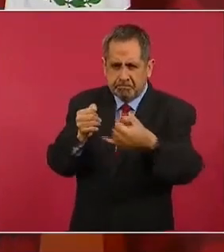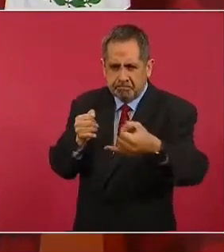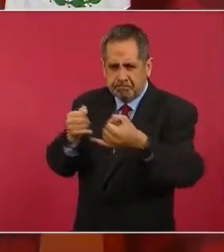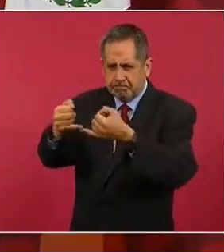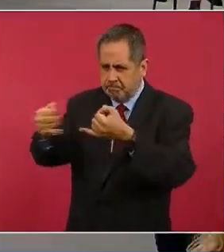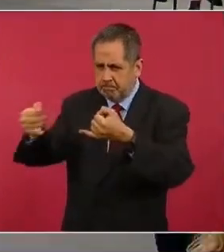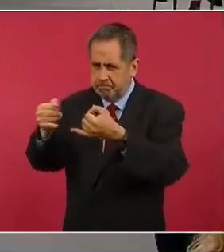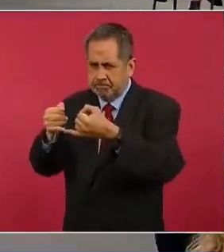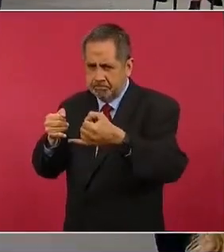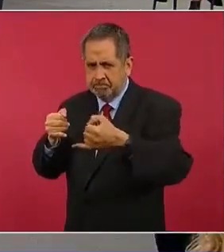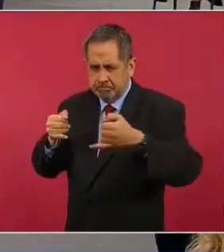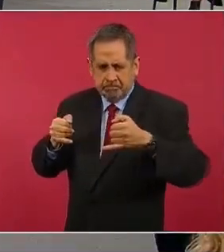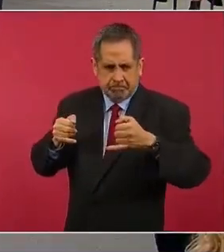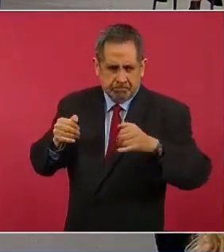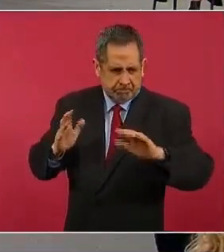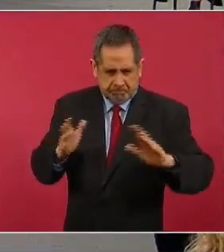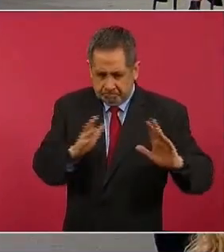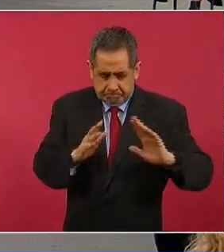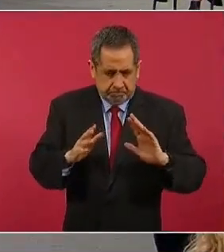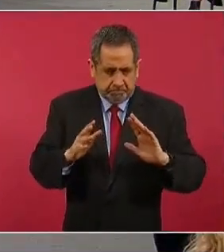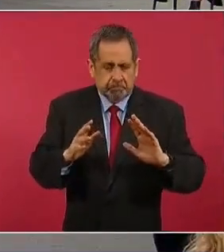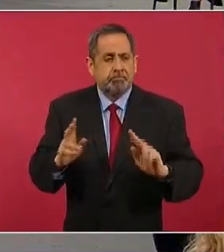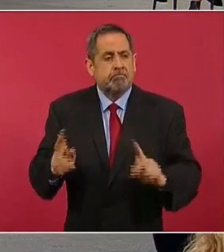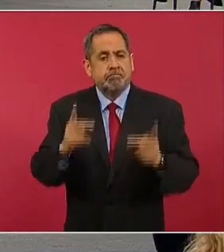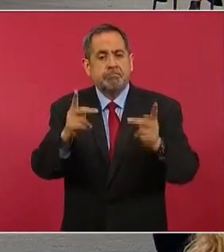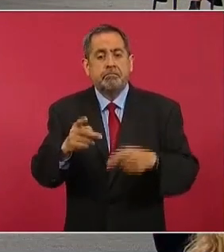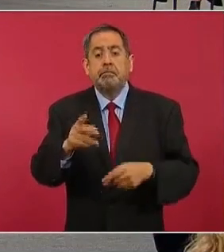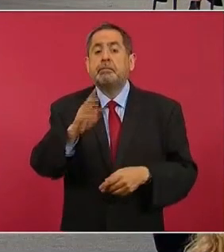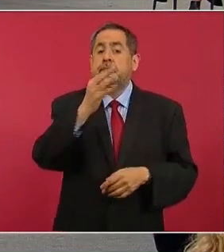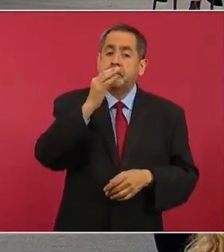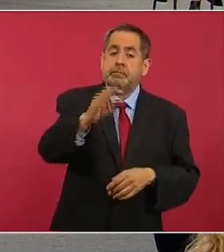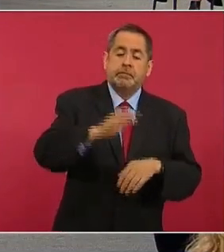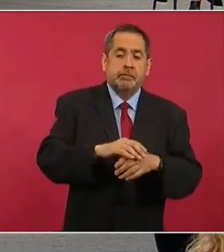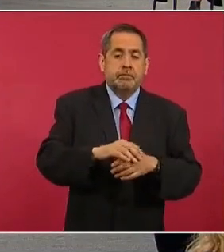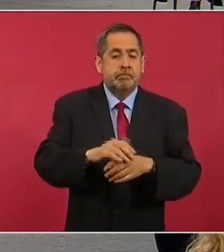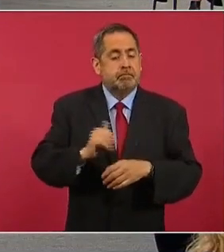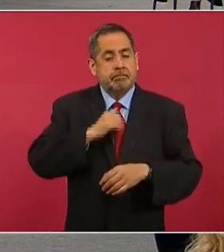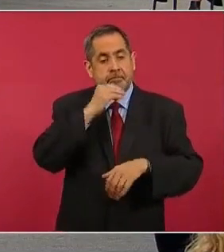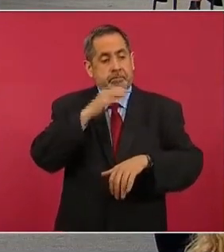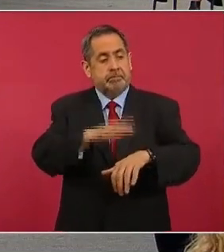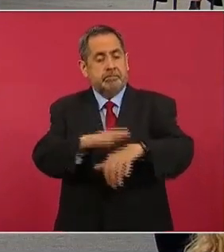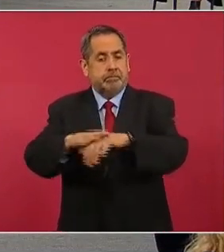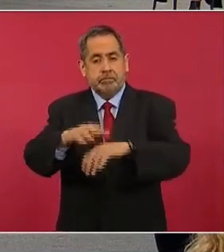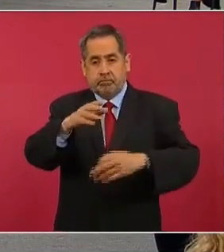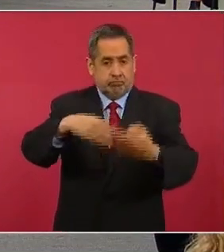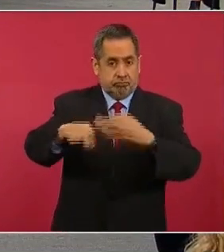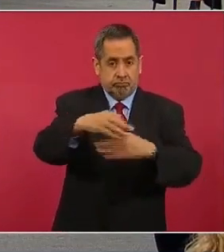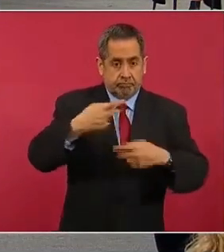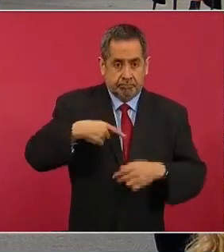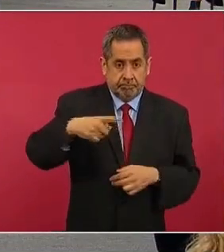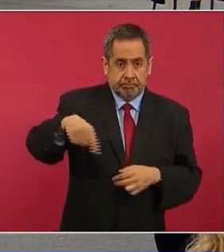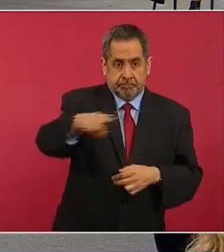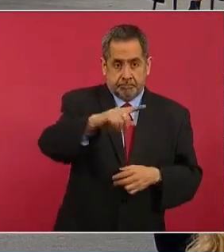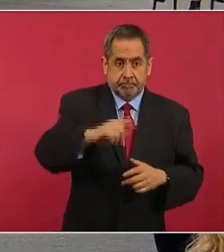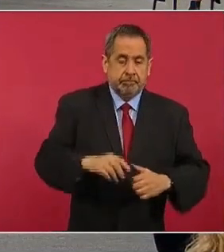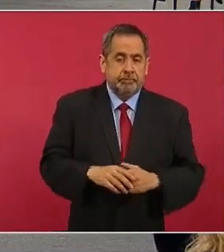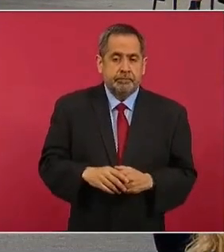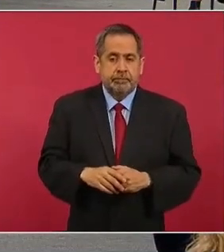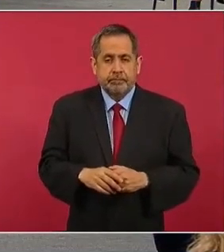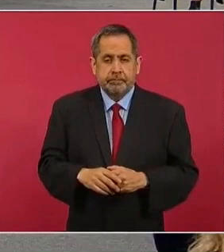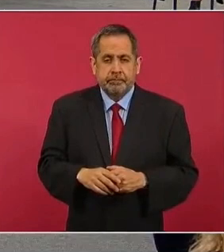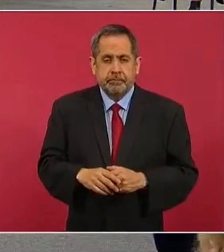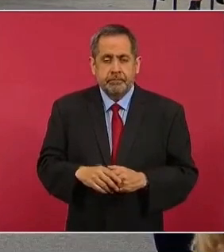Aquí está. Y aprovecho para pedirle a todos los que juegan